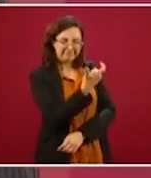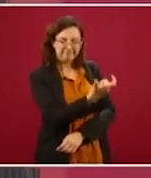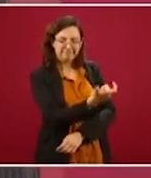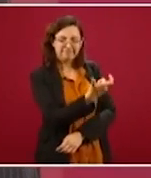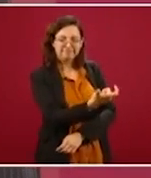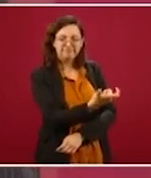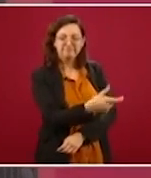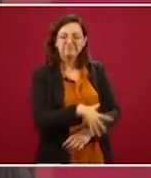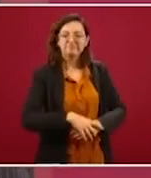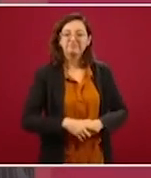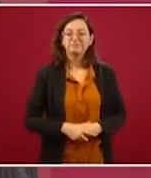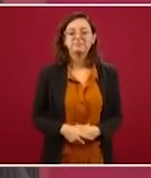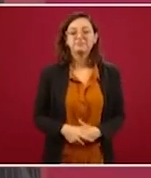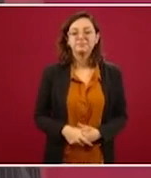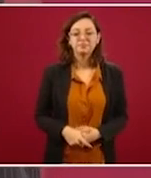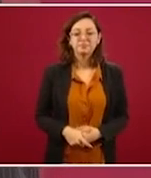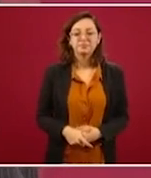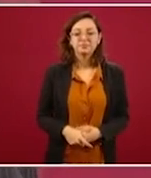Lo dijo